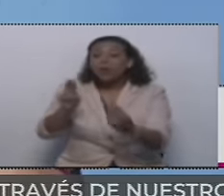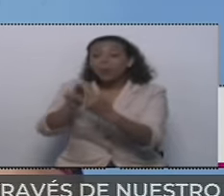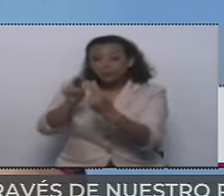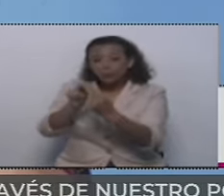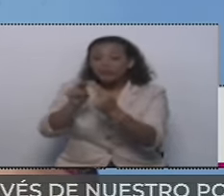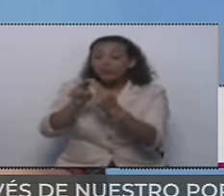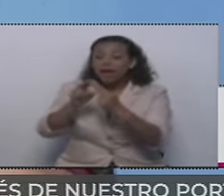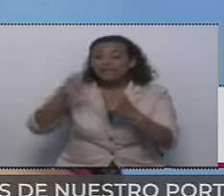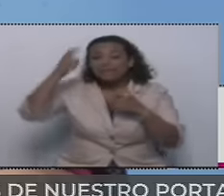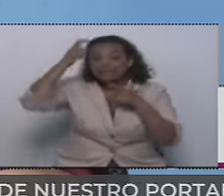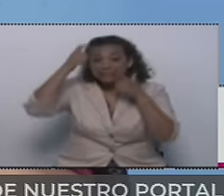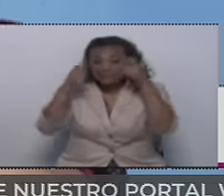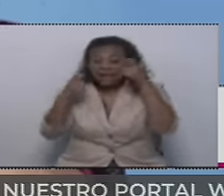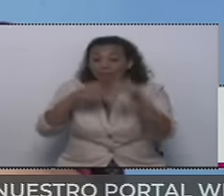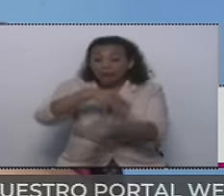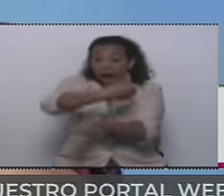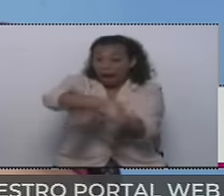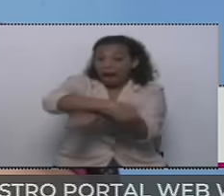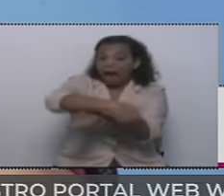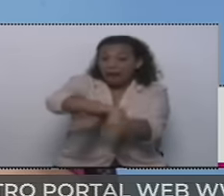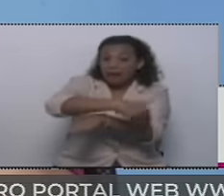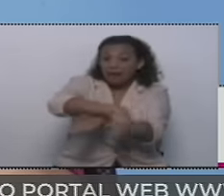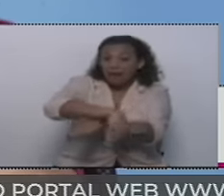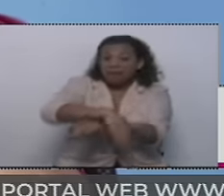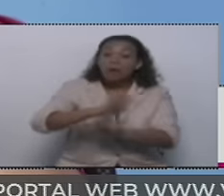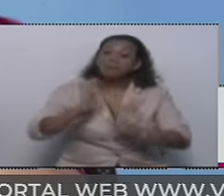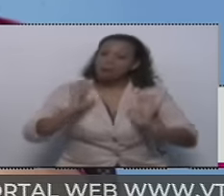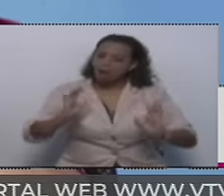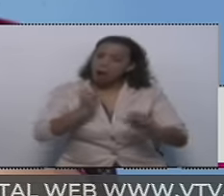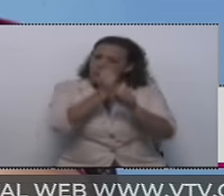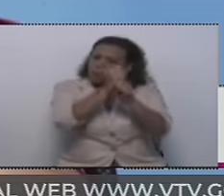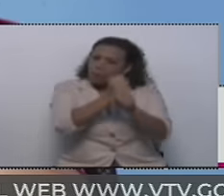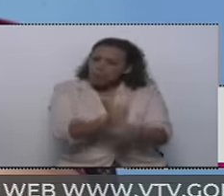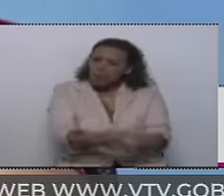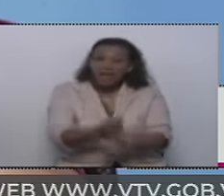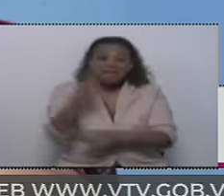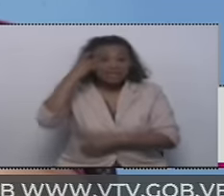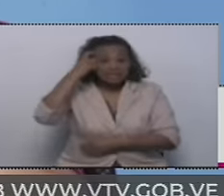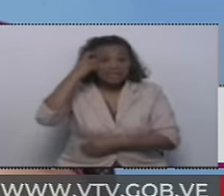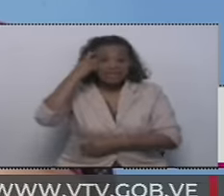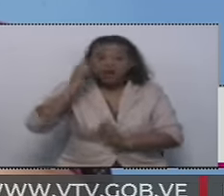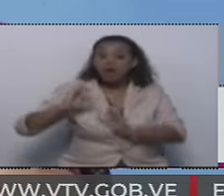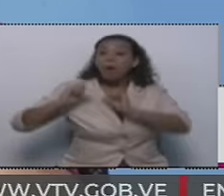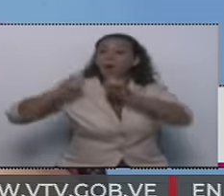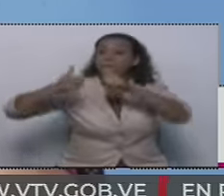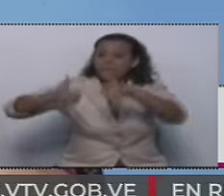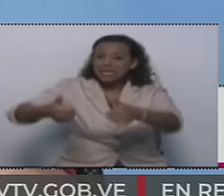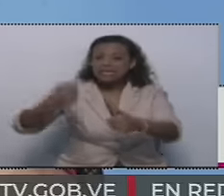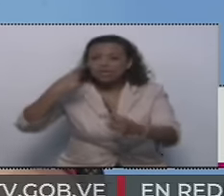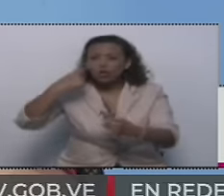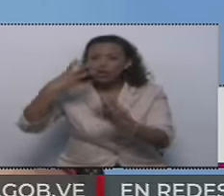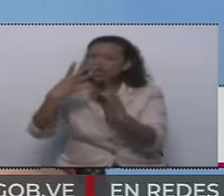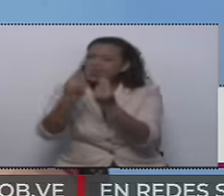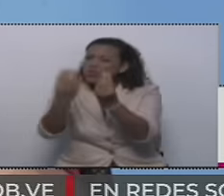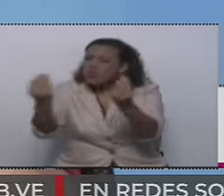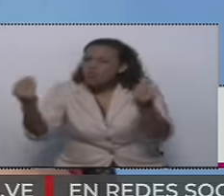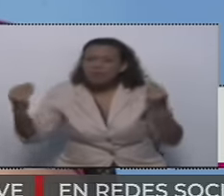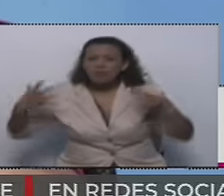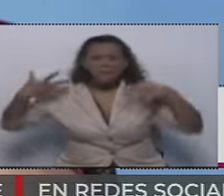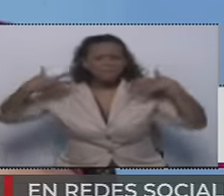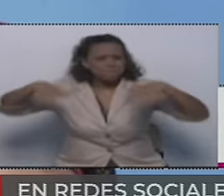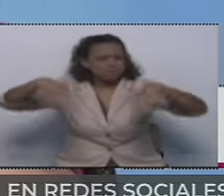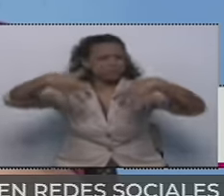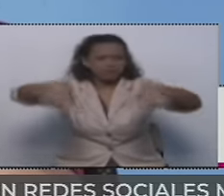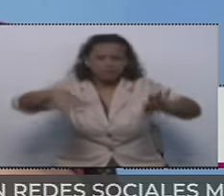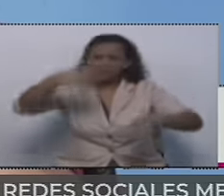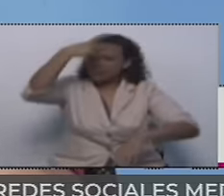mi comandante salió y dijo por ahora, ella la comenzamos a ver en todas esas marchas